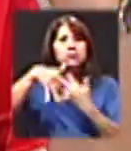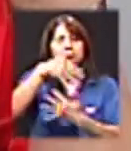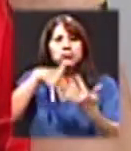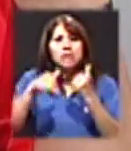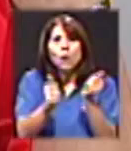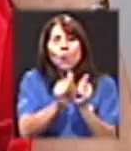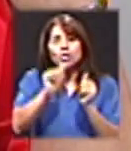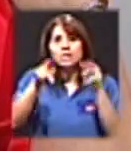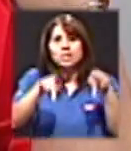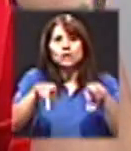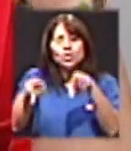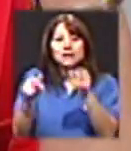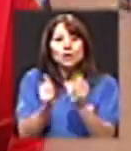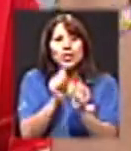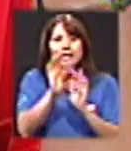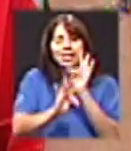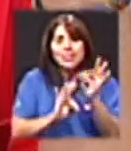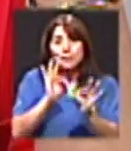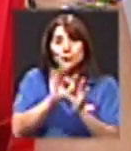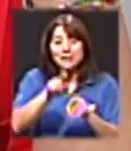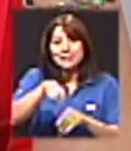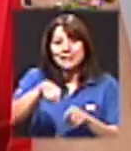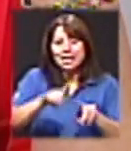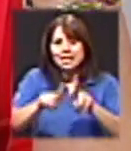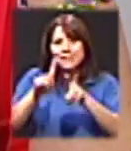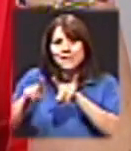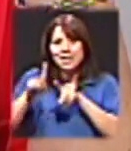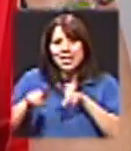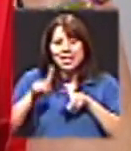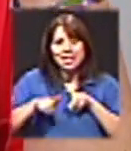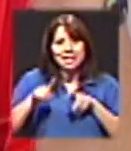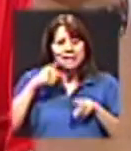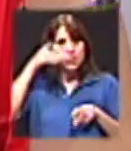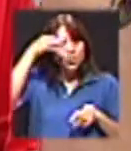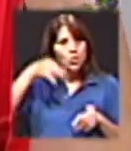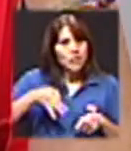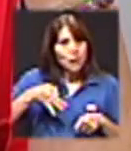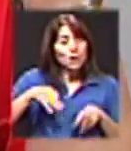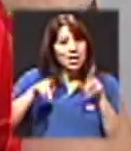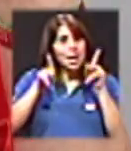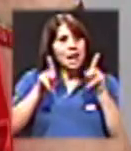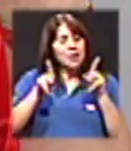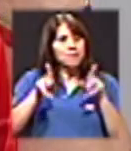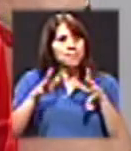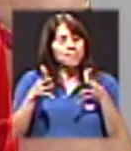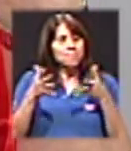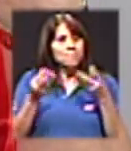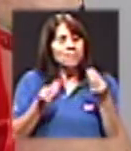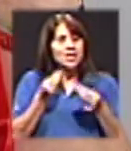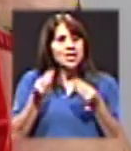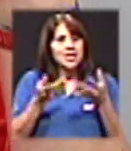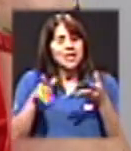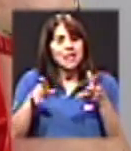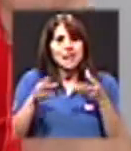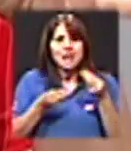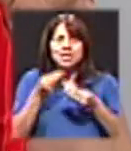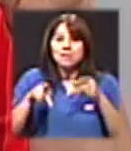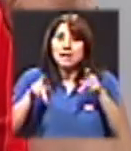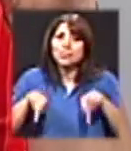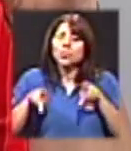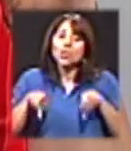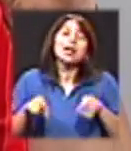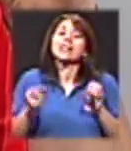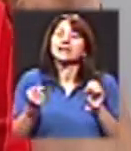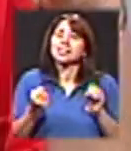Yo creo que eso lo hace a la gente más de una visión más parcial,